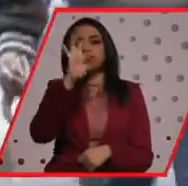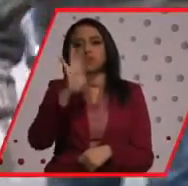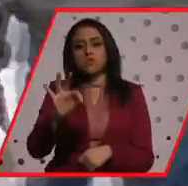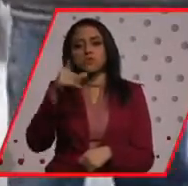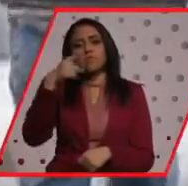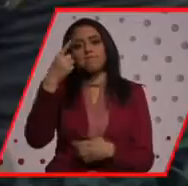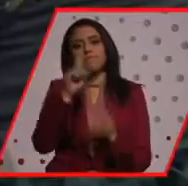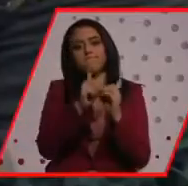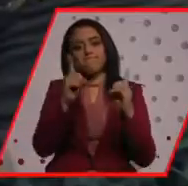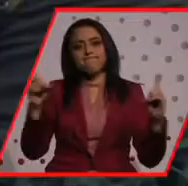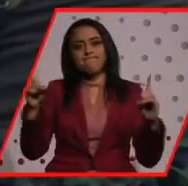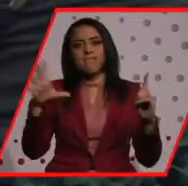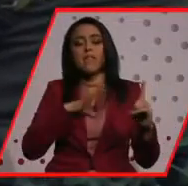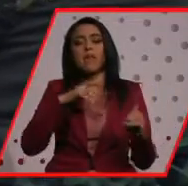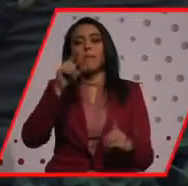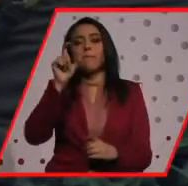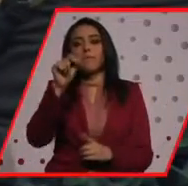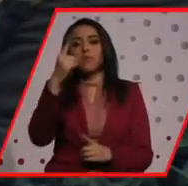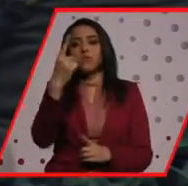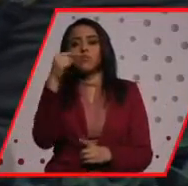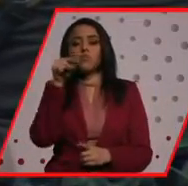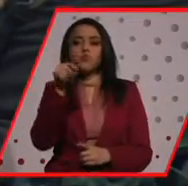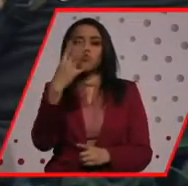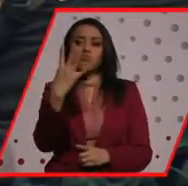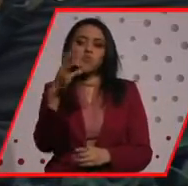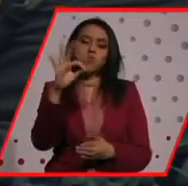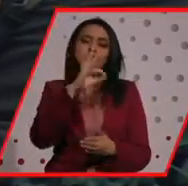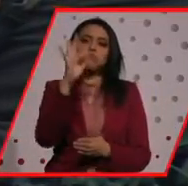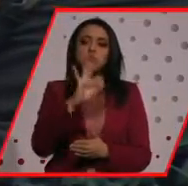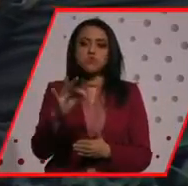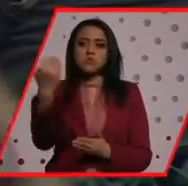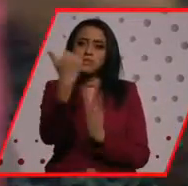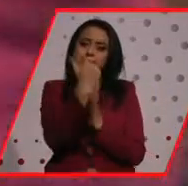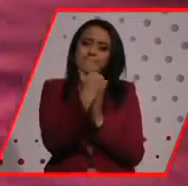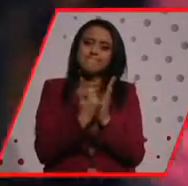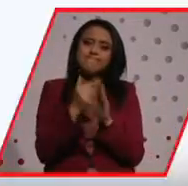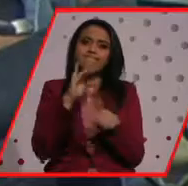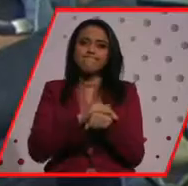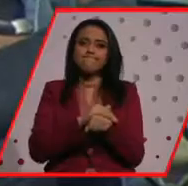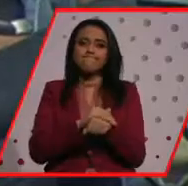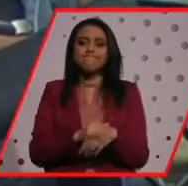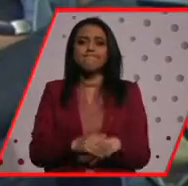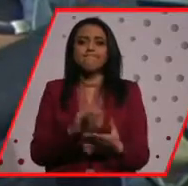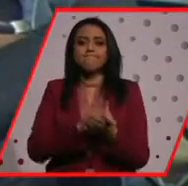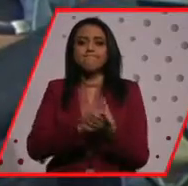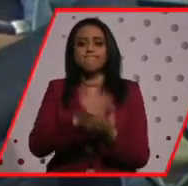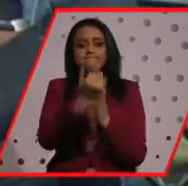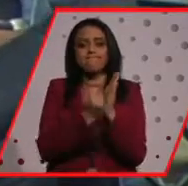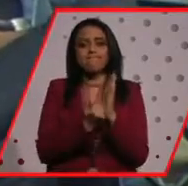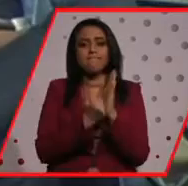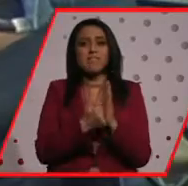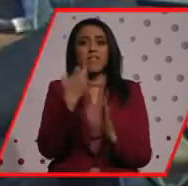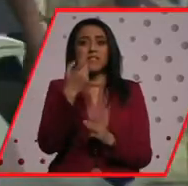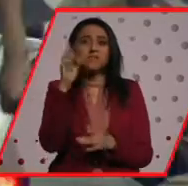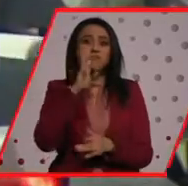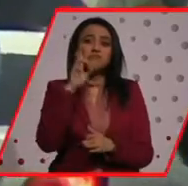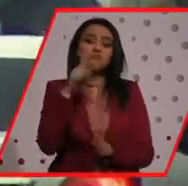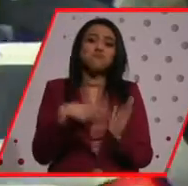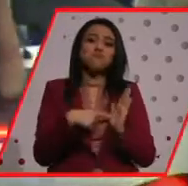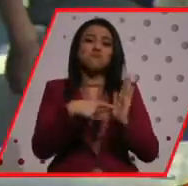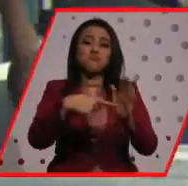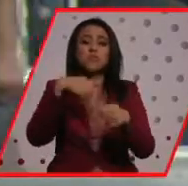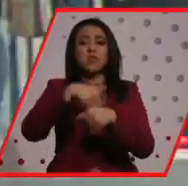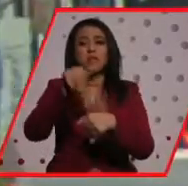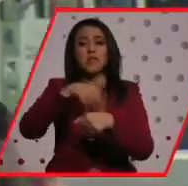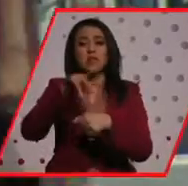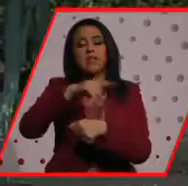136.4% en divorcios y una disminución de matrimonios de 21.4%. Estos resultados, más que números, son el reflejo